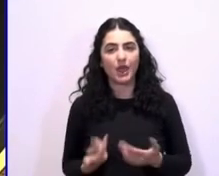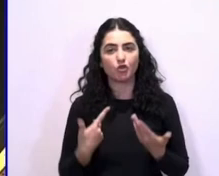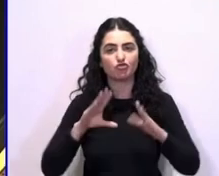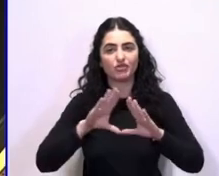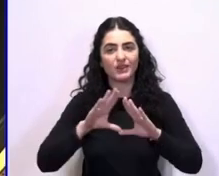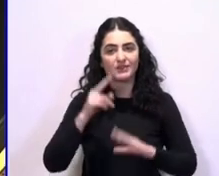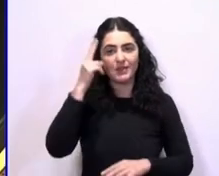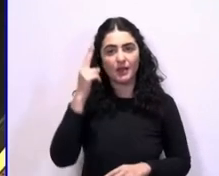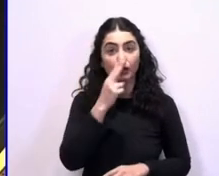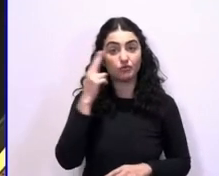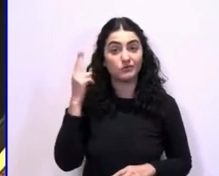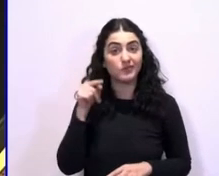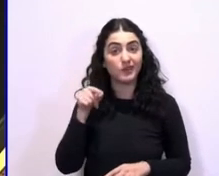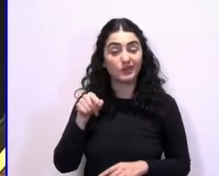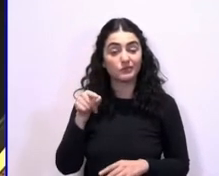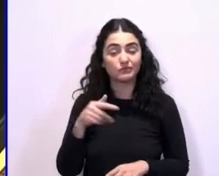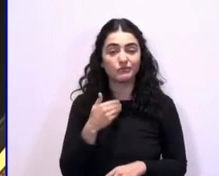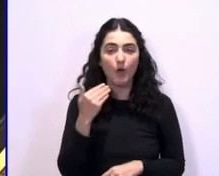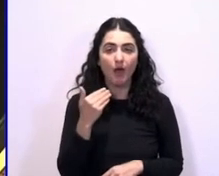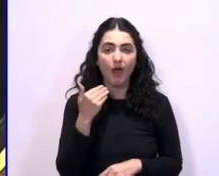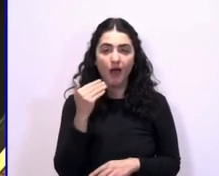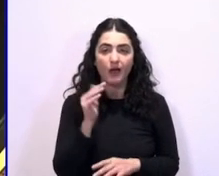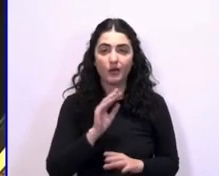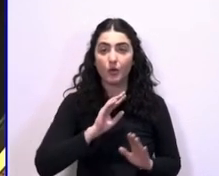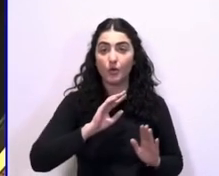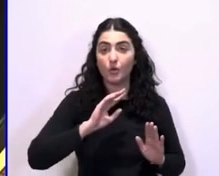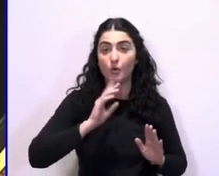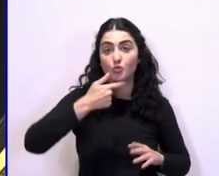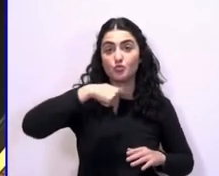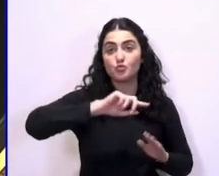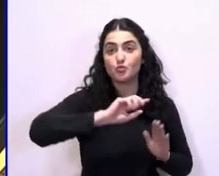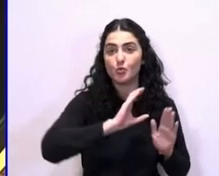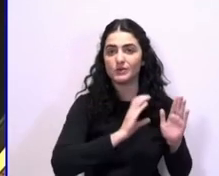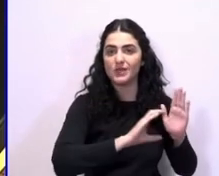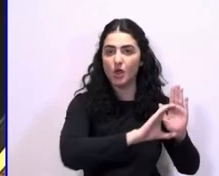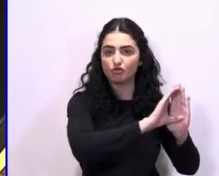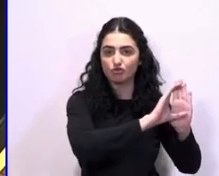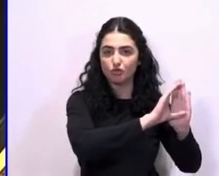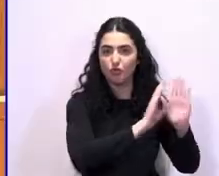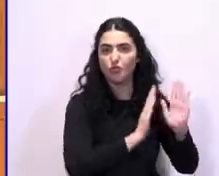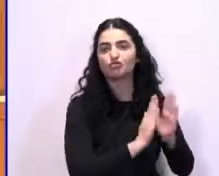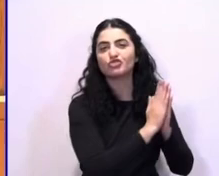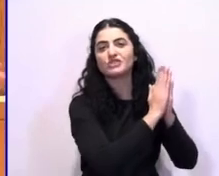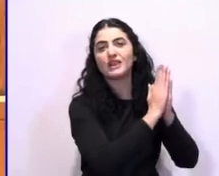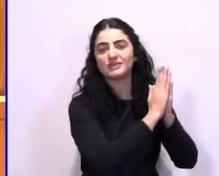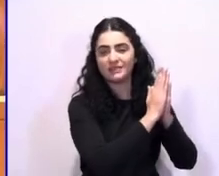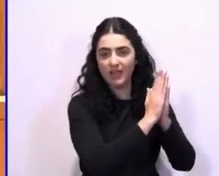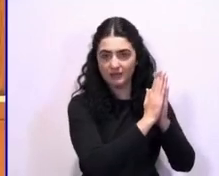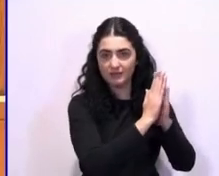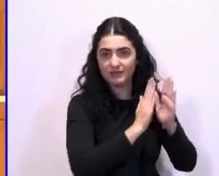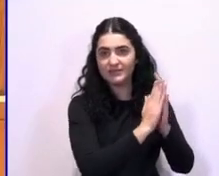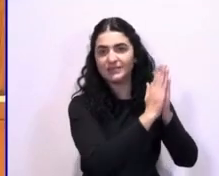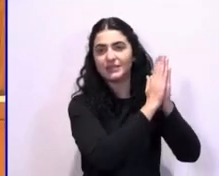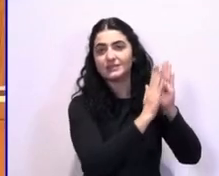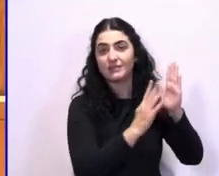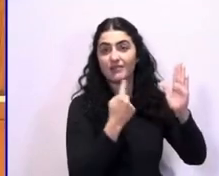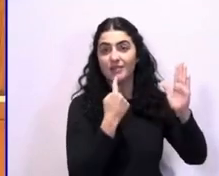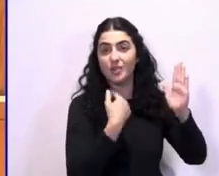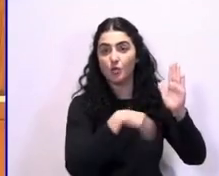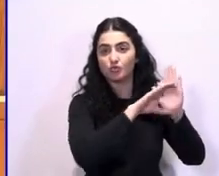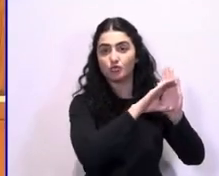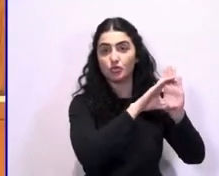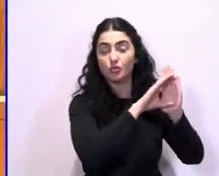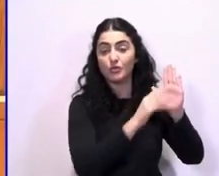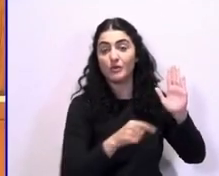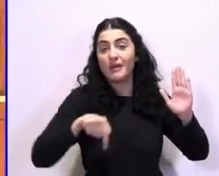algo que contraviene lo dispuesto por nuestra sacrosanta Constitución, porque digo sacrosanta Constitución, que aquí cada